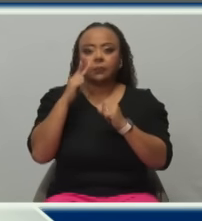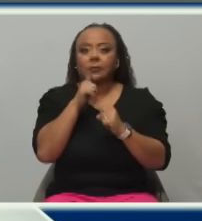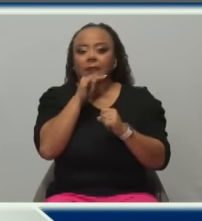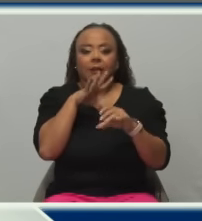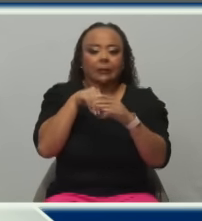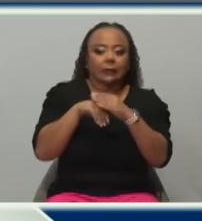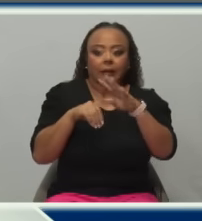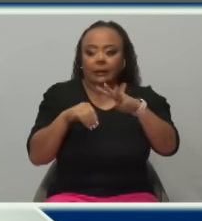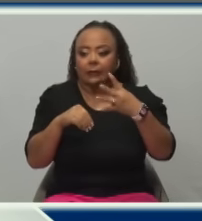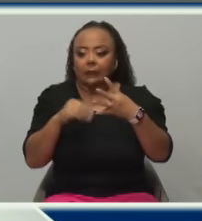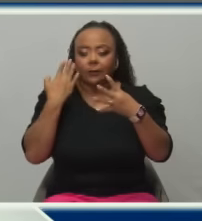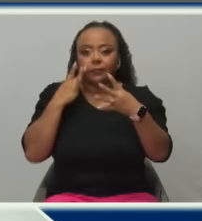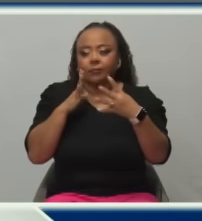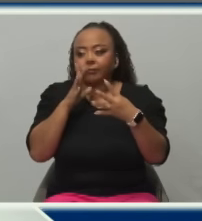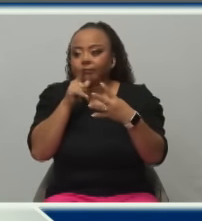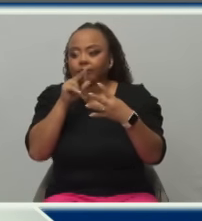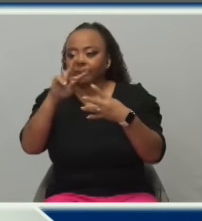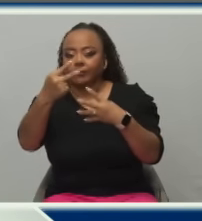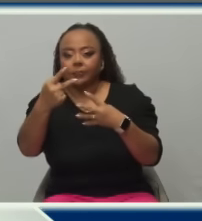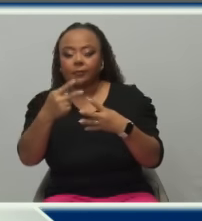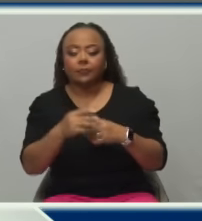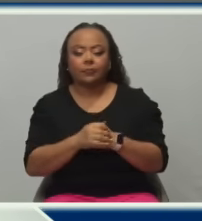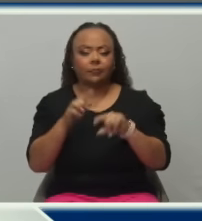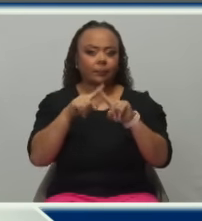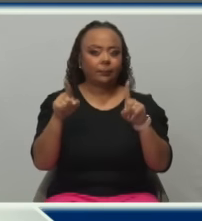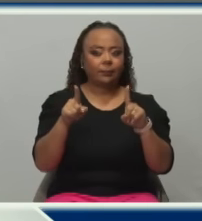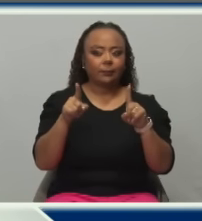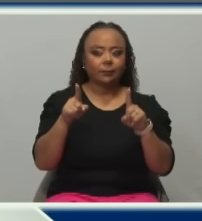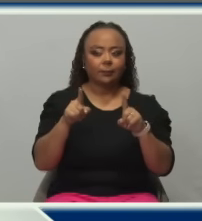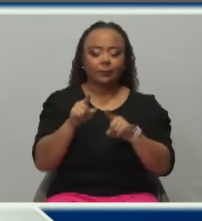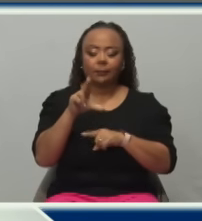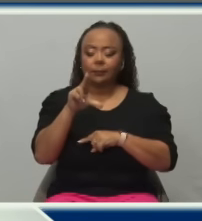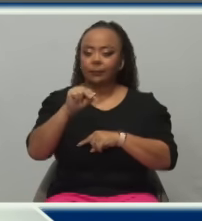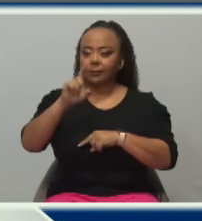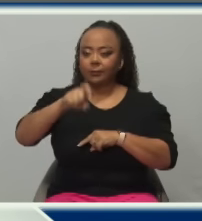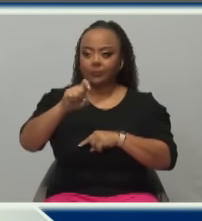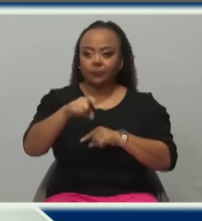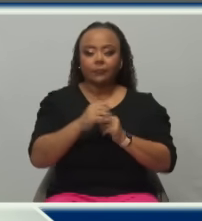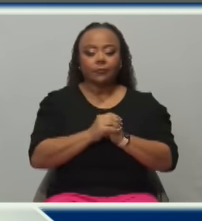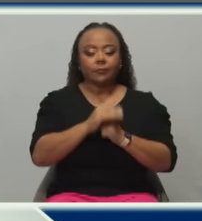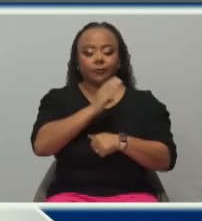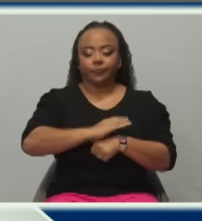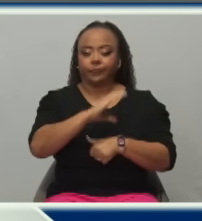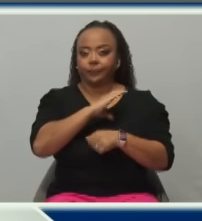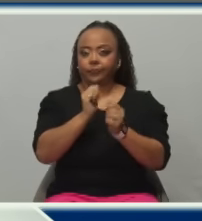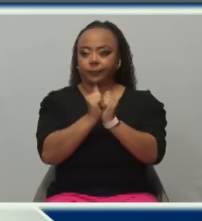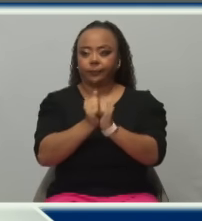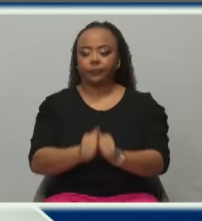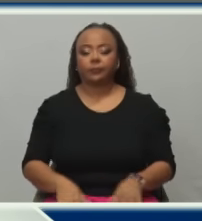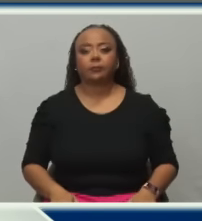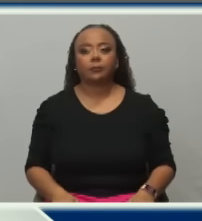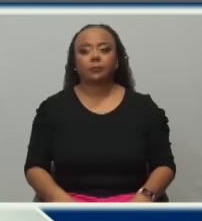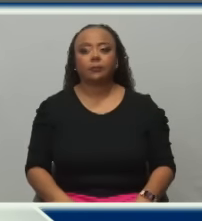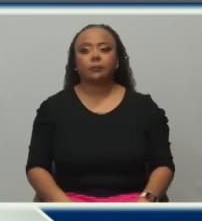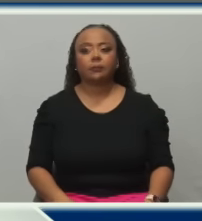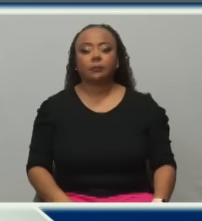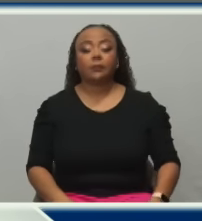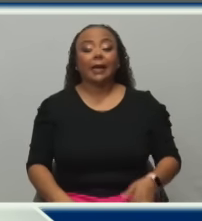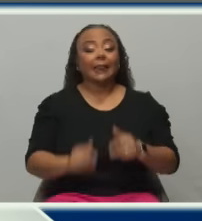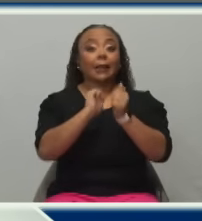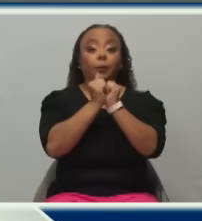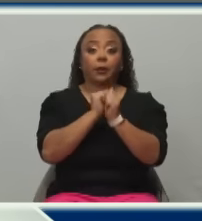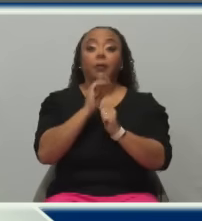se va a meter de cuarto no sabemos Quién va a quedar segundo pero no es necesariamente de calidad competitiva dep